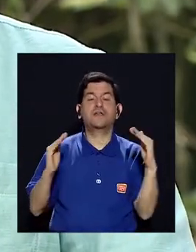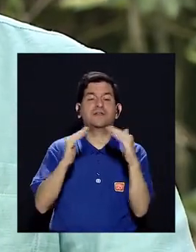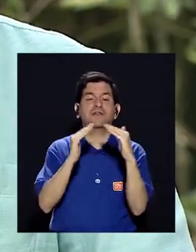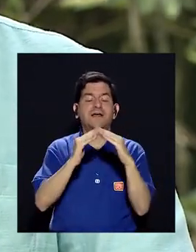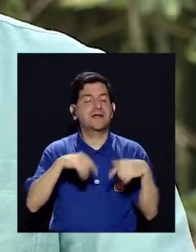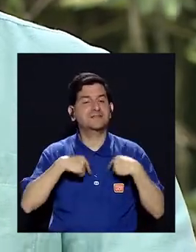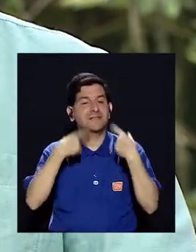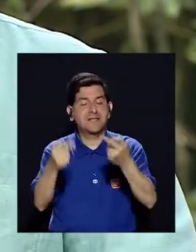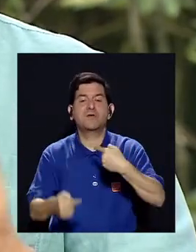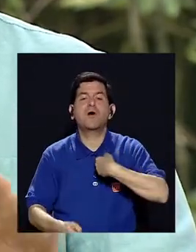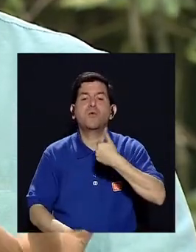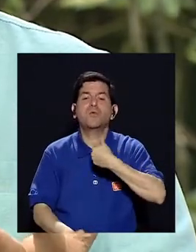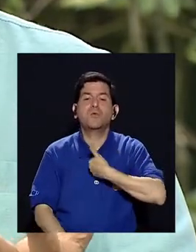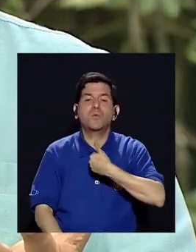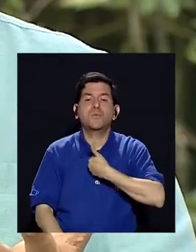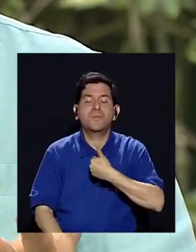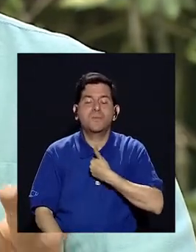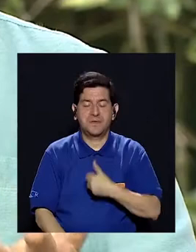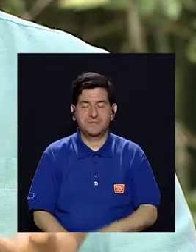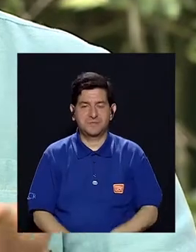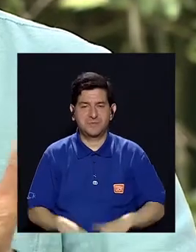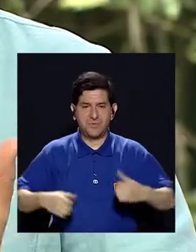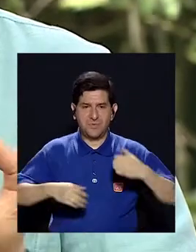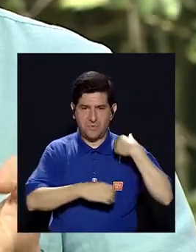desde su casa, que no den pajillas,